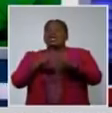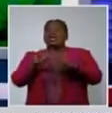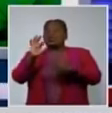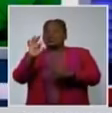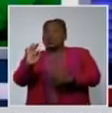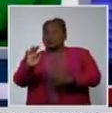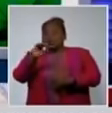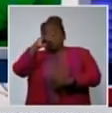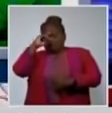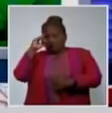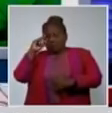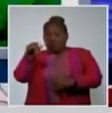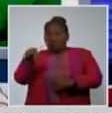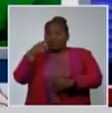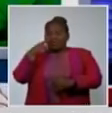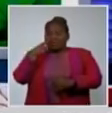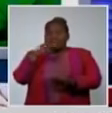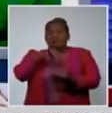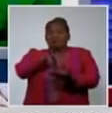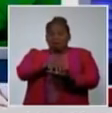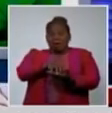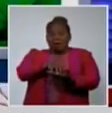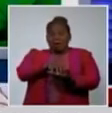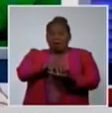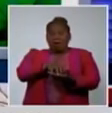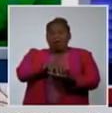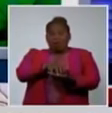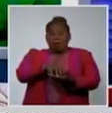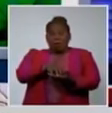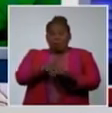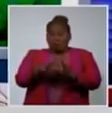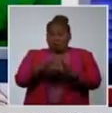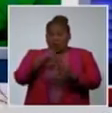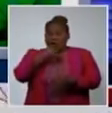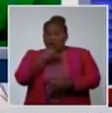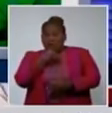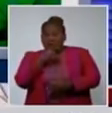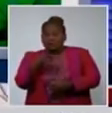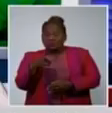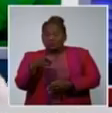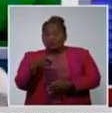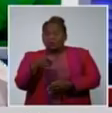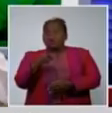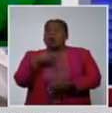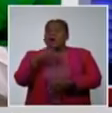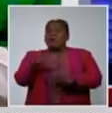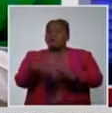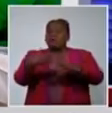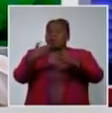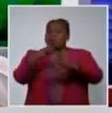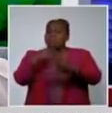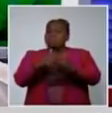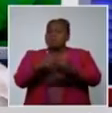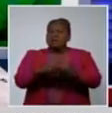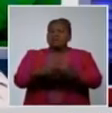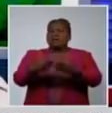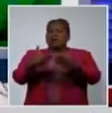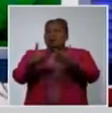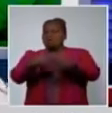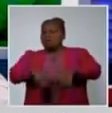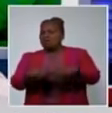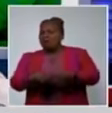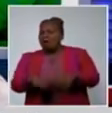y se habla de un lugar pero realmente motor un evento en fábricas en centros de trabajo